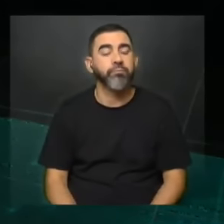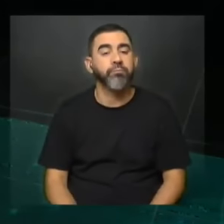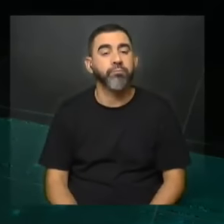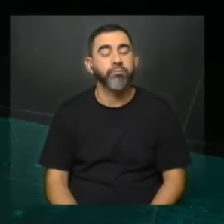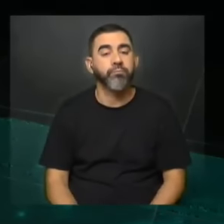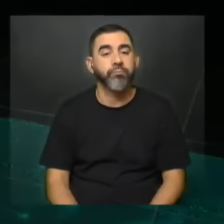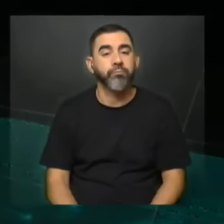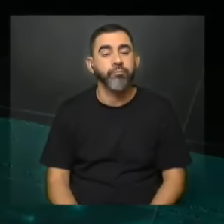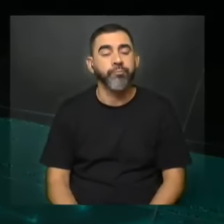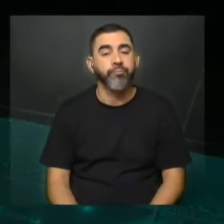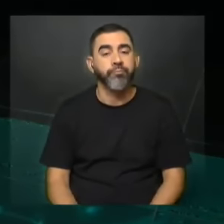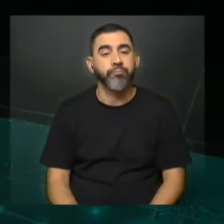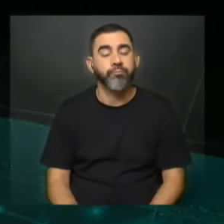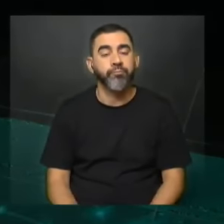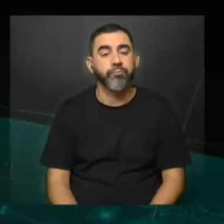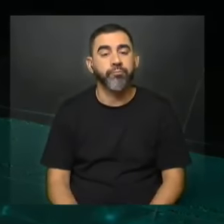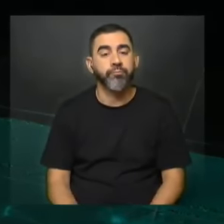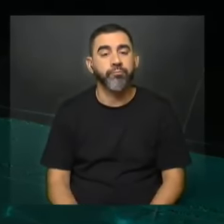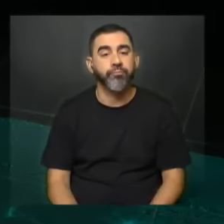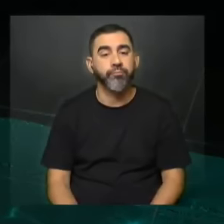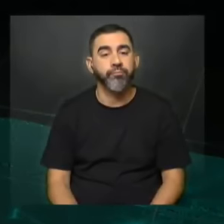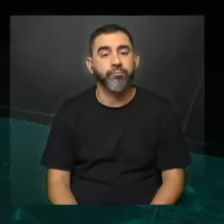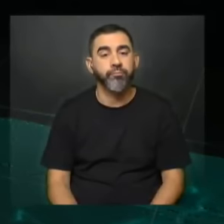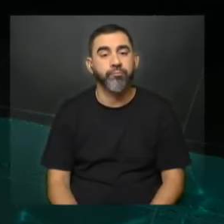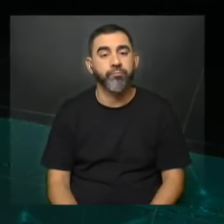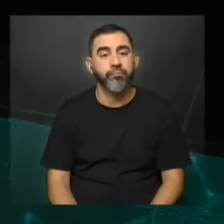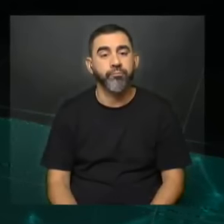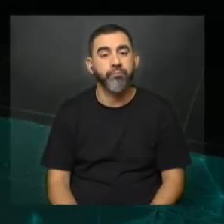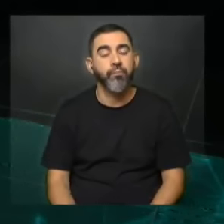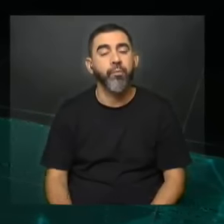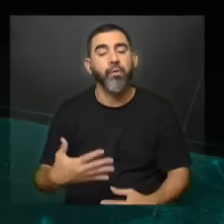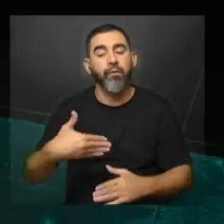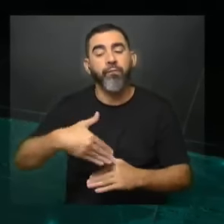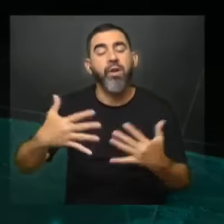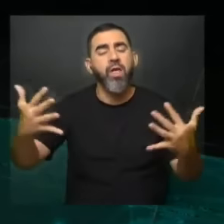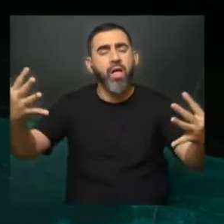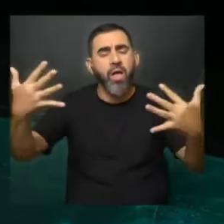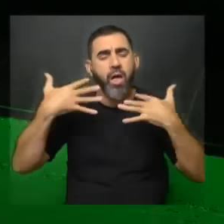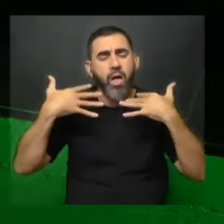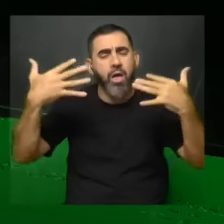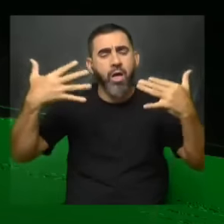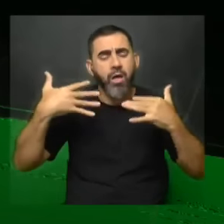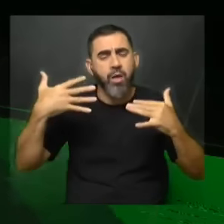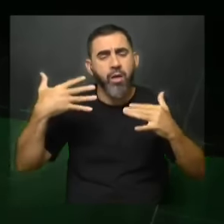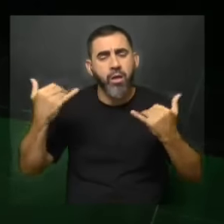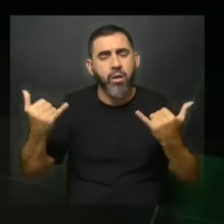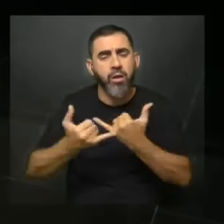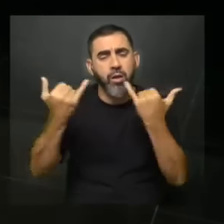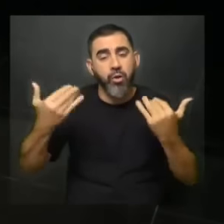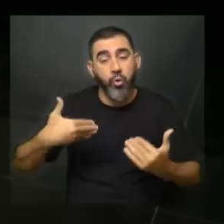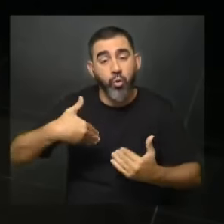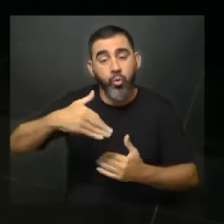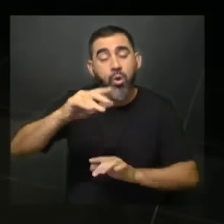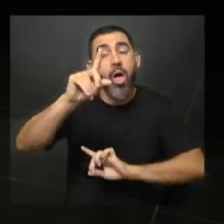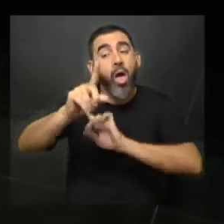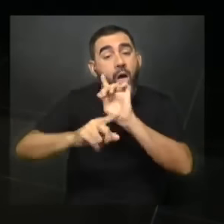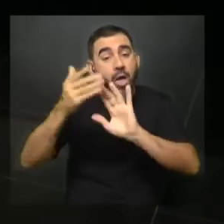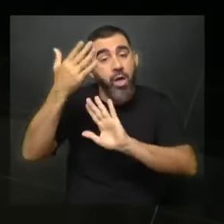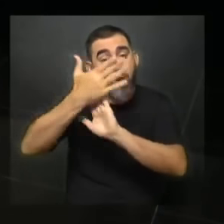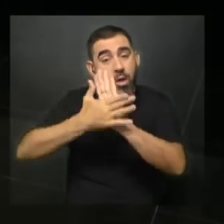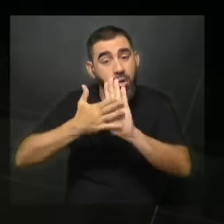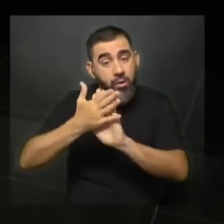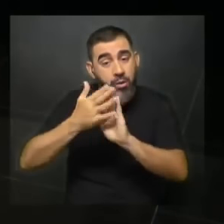edición de mbd noticias se pronostica una ola de calor en los próximos que en algunos puntos del